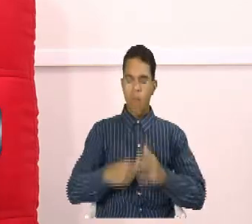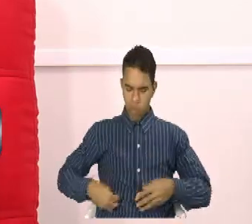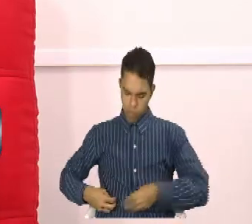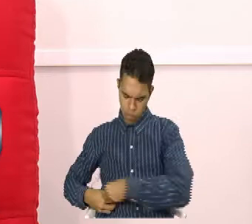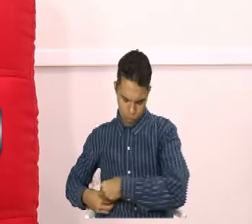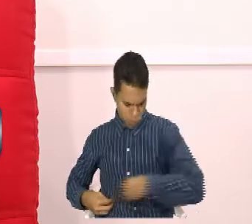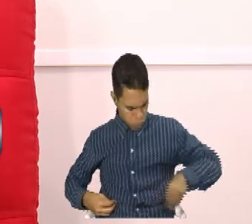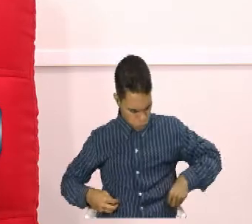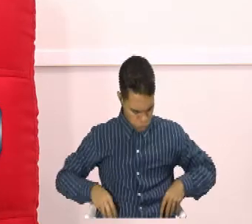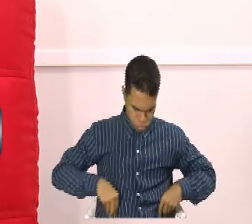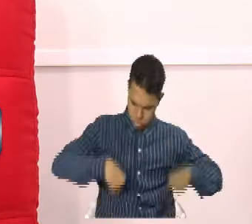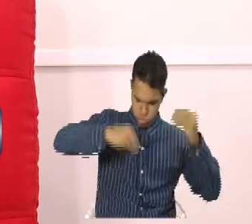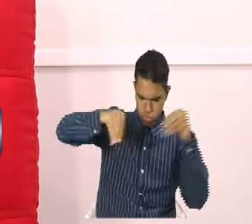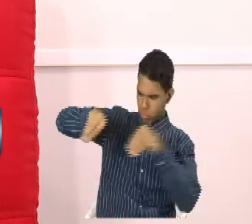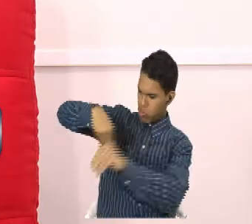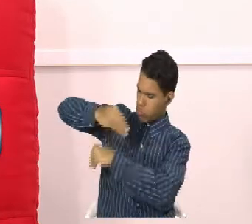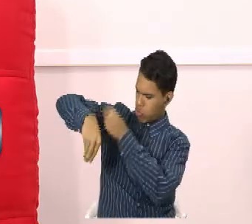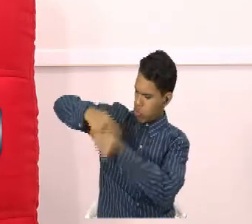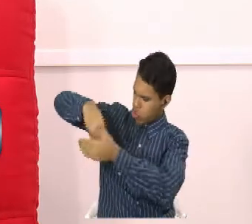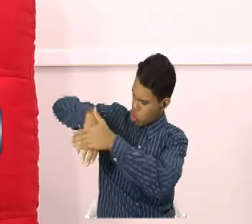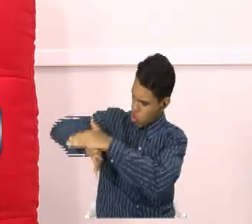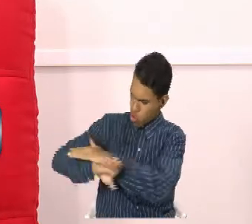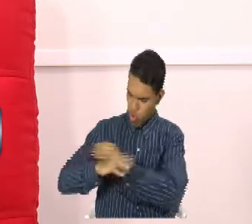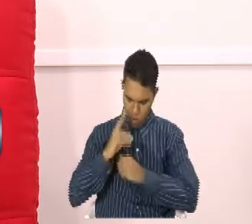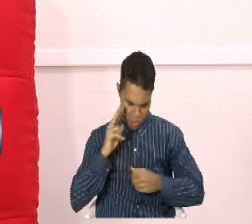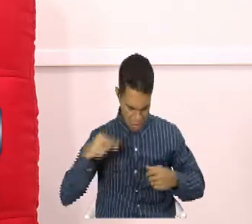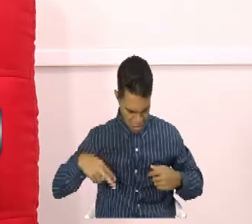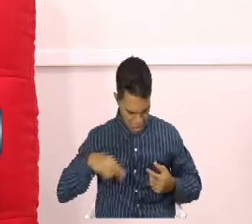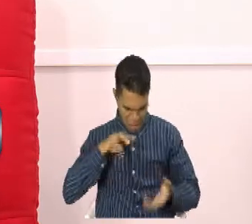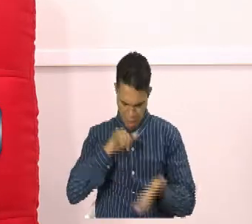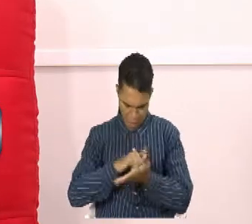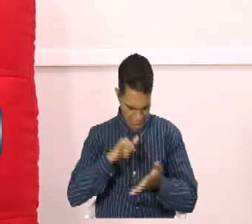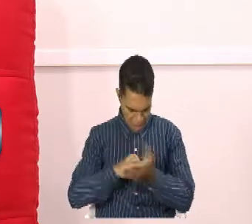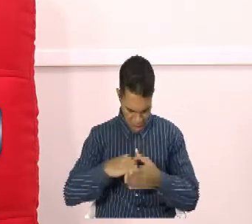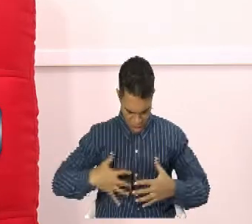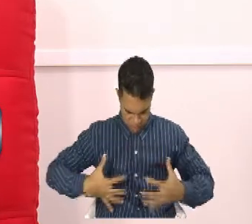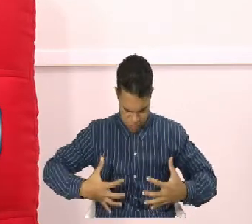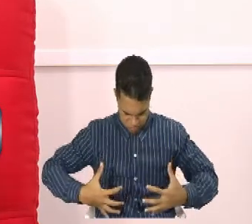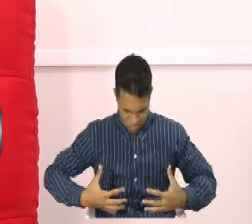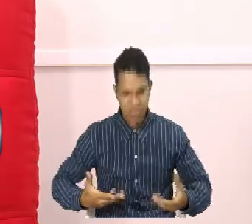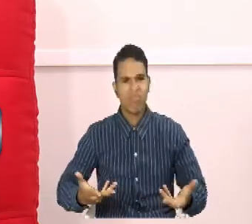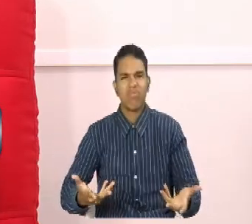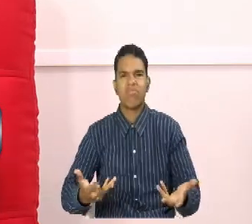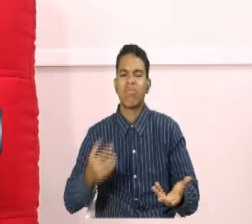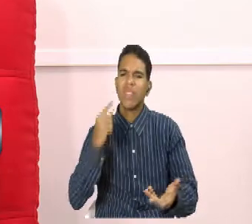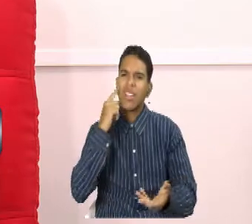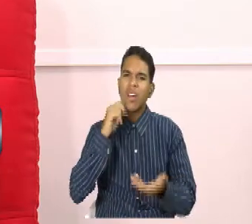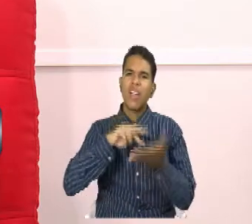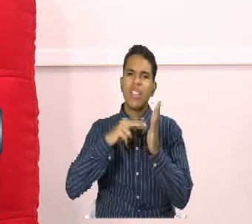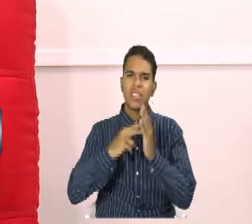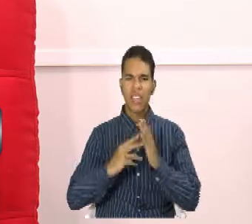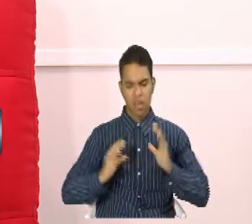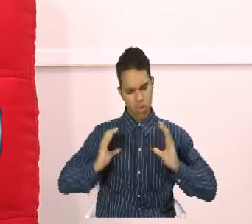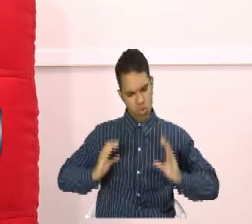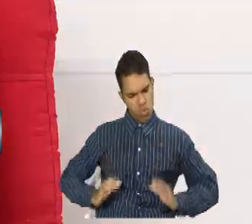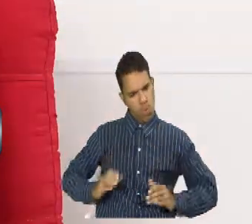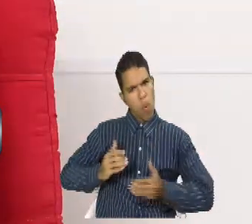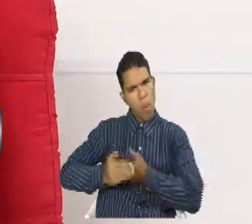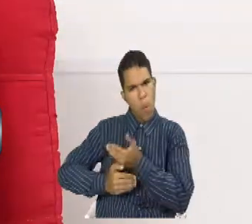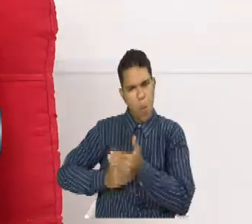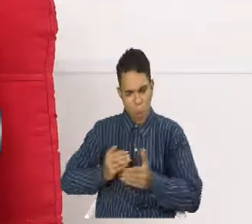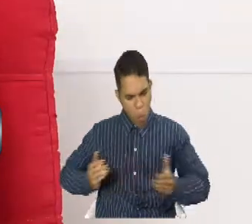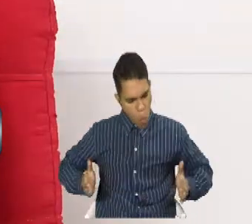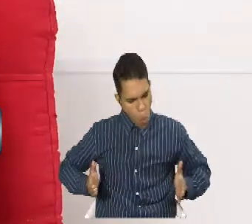uso continuo de la faja hace que la persona vaya de alguna manera adquiriendo ese cuerpo que le facilita la faja, ¿o no? Claro que sí, de hecho,